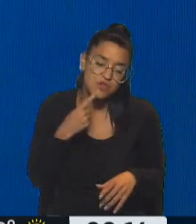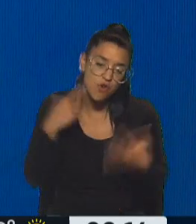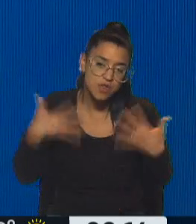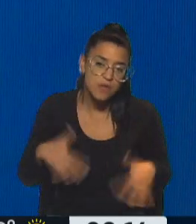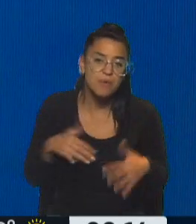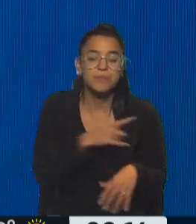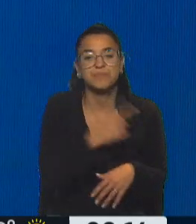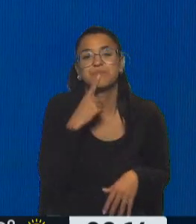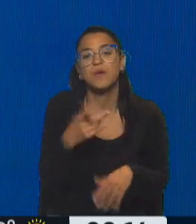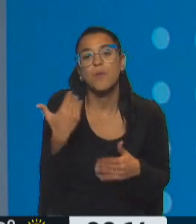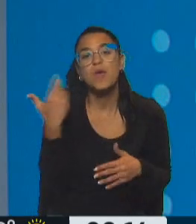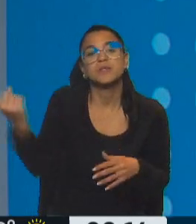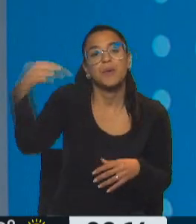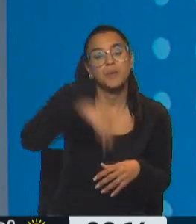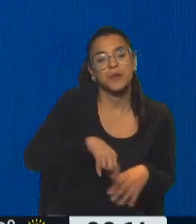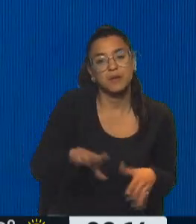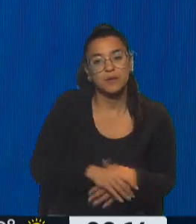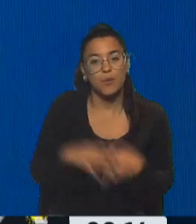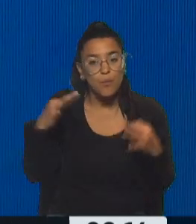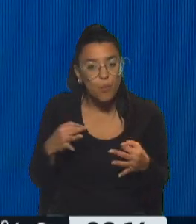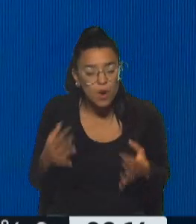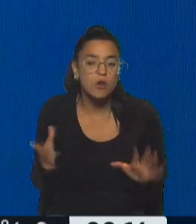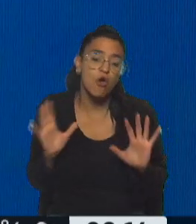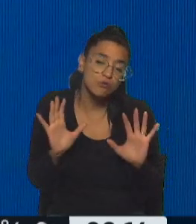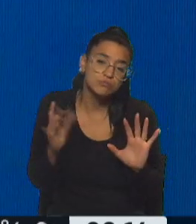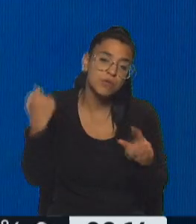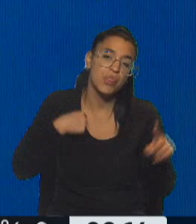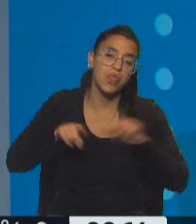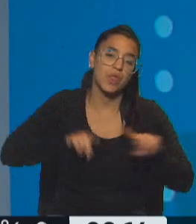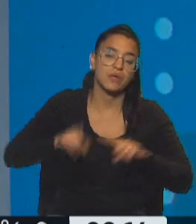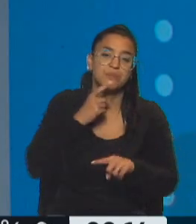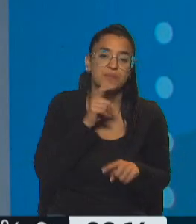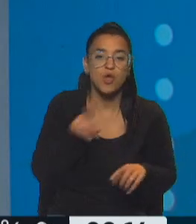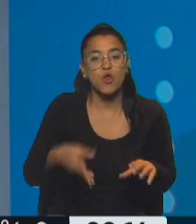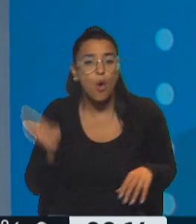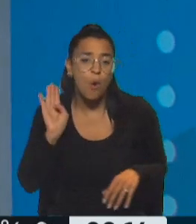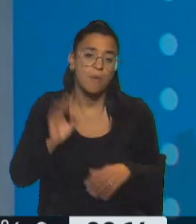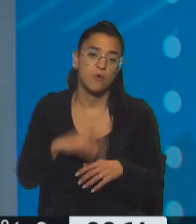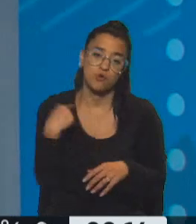y estaría entre los candidatos para venir. Gracias, vería con muy buenos ojos dirigir a River. Mirá que nos vamos nosotros con Gallardo. Sí, dale. Gracias.